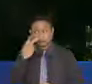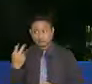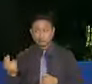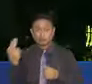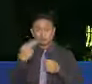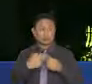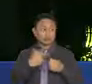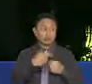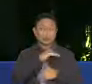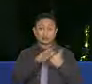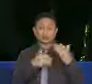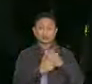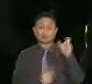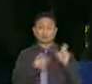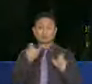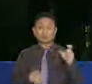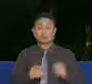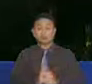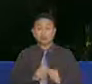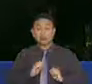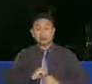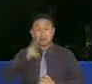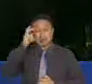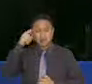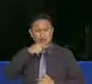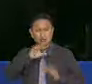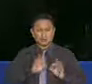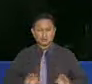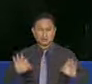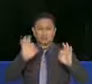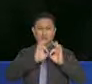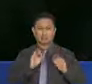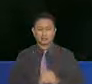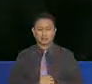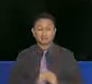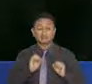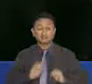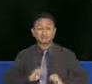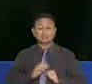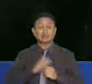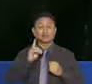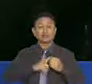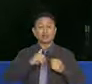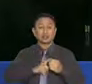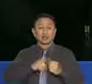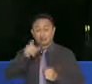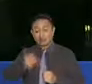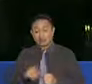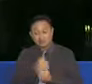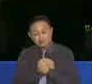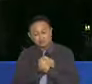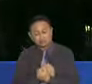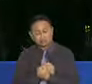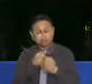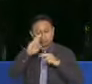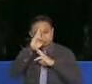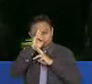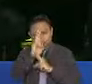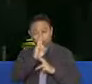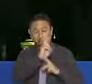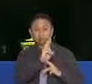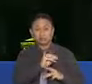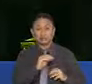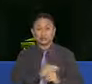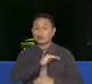de toda la ciudadanía yo creo que eso es lo más importante la carita de Dios festejada por sus habitantes quiteñas quiteños